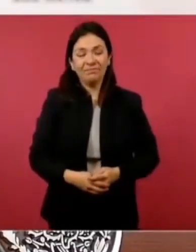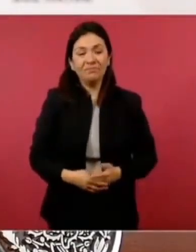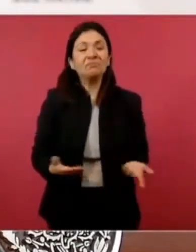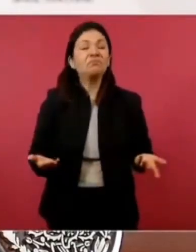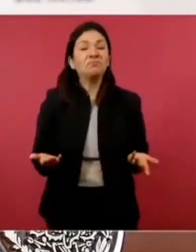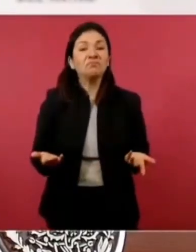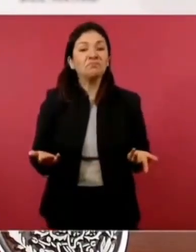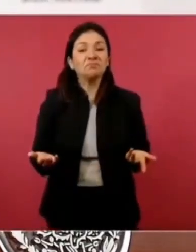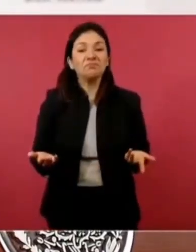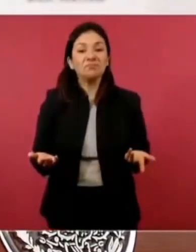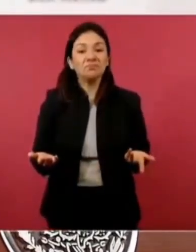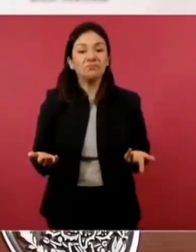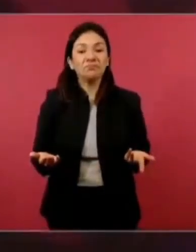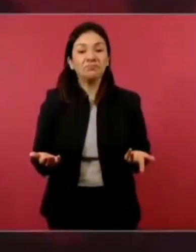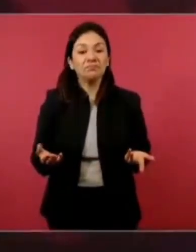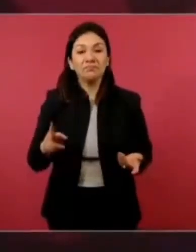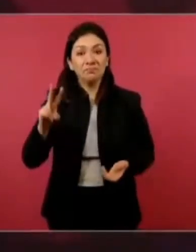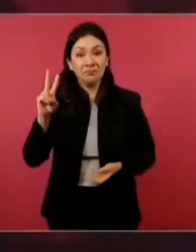No hay